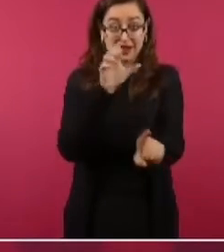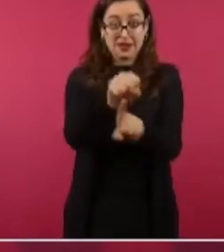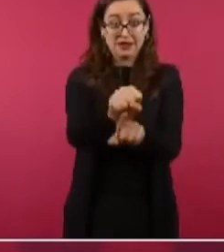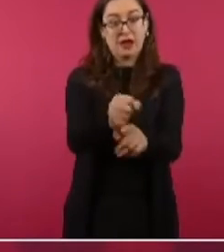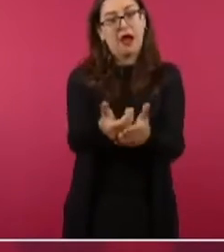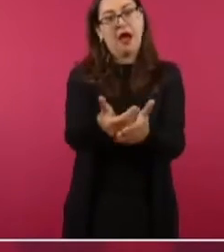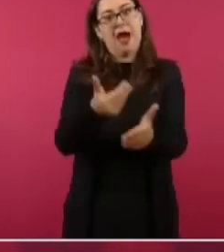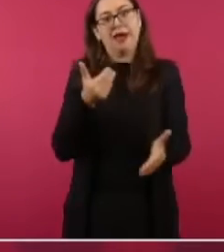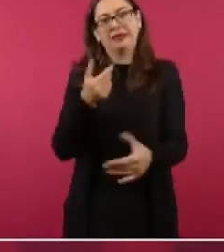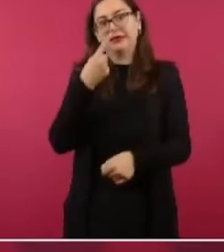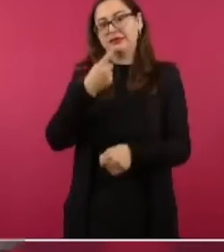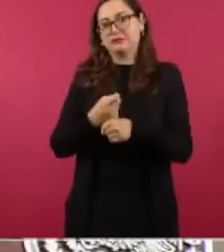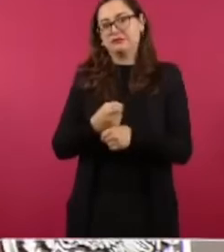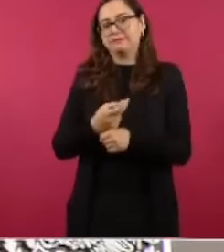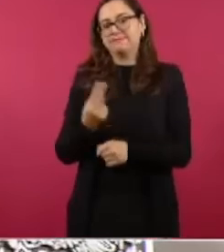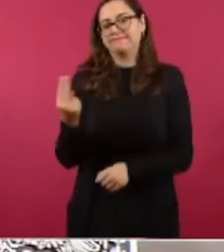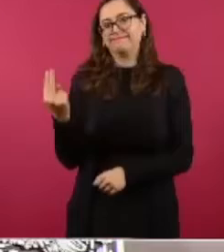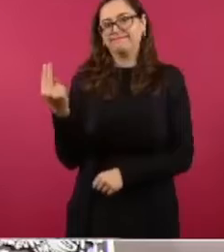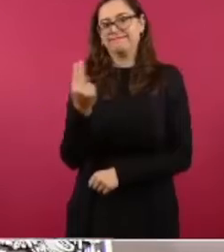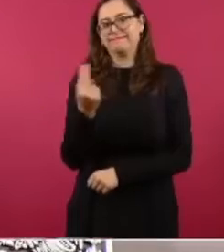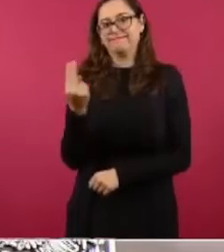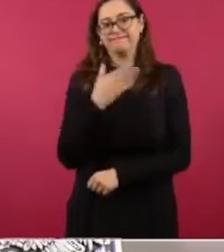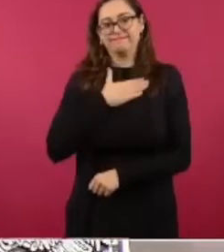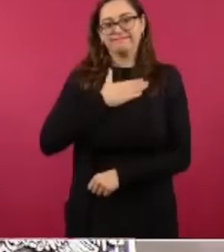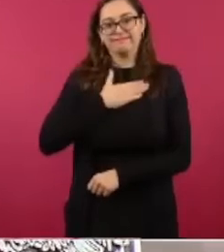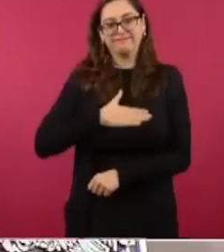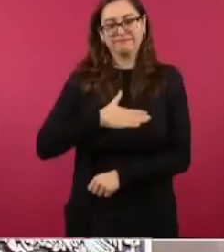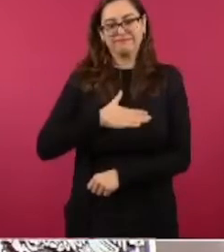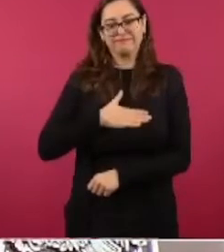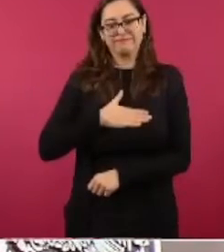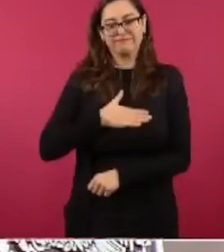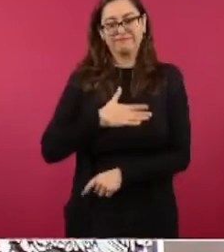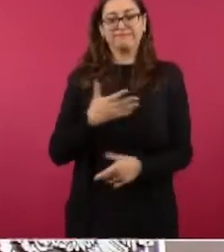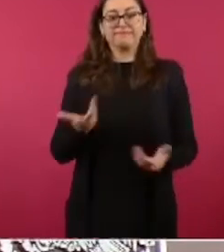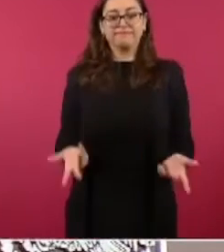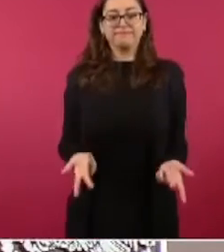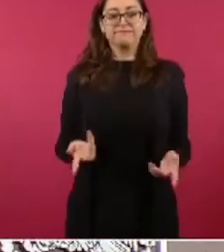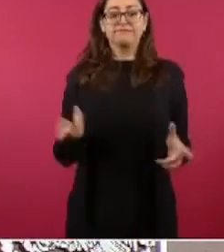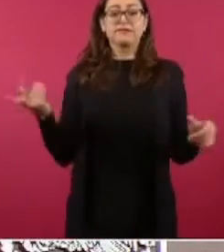Es que el modelo neoliberal o neoporfirista